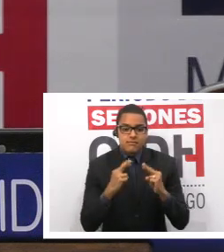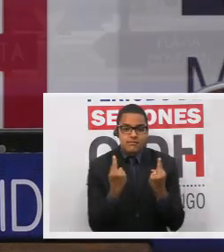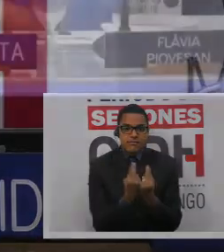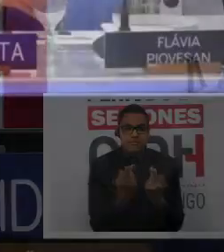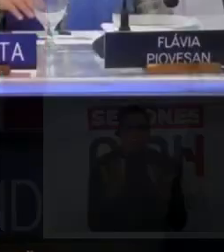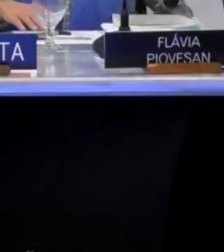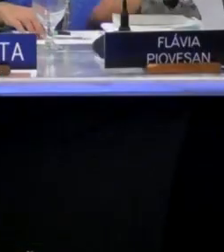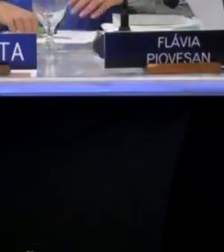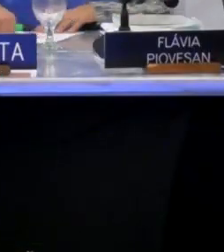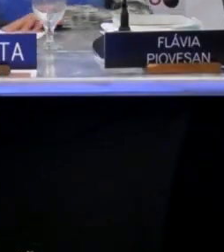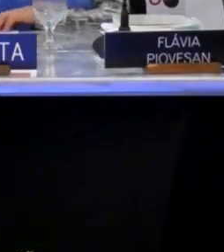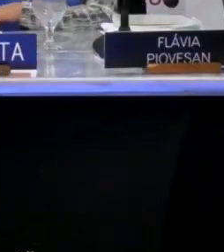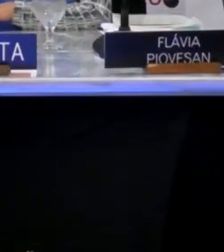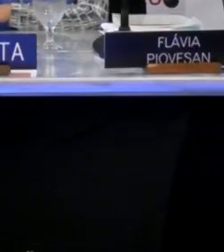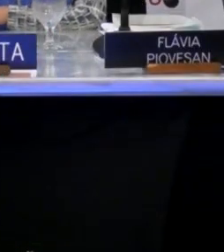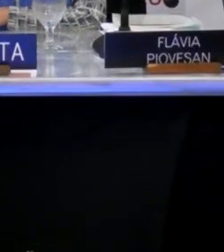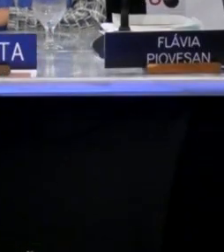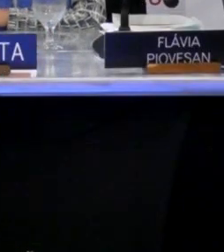cinco meses